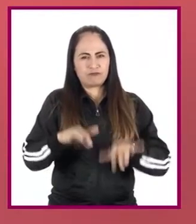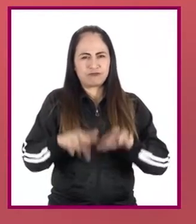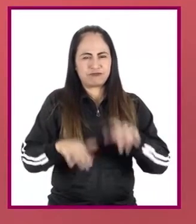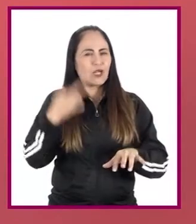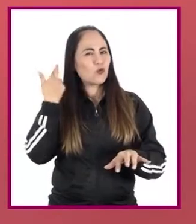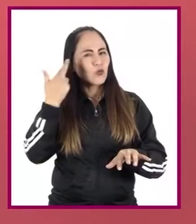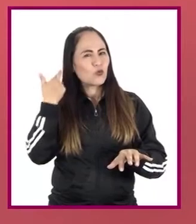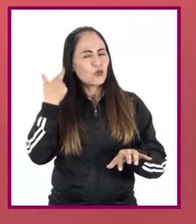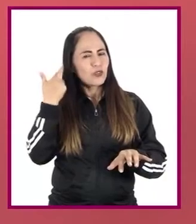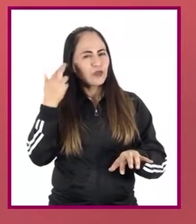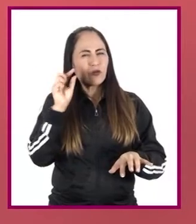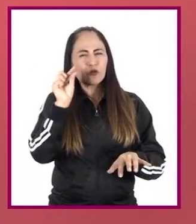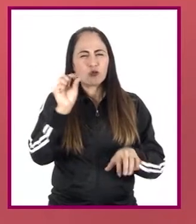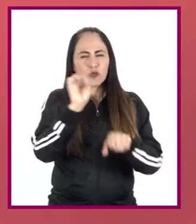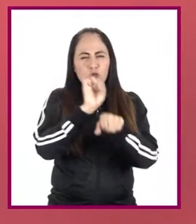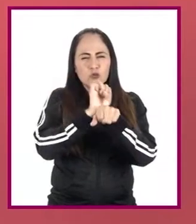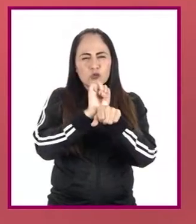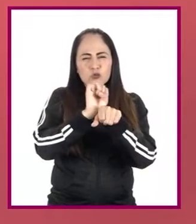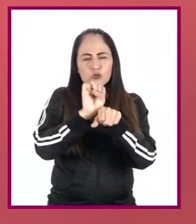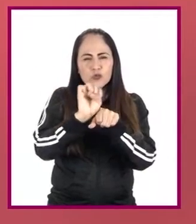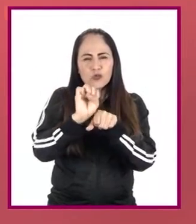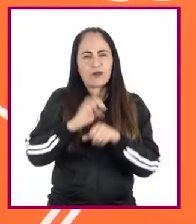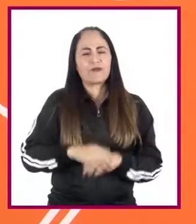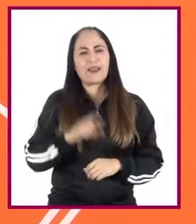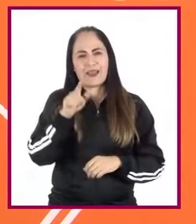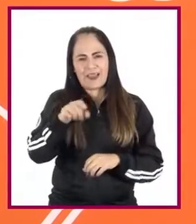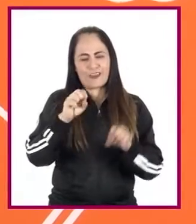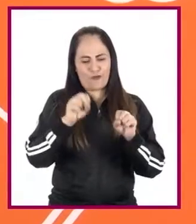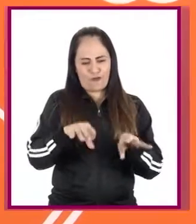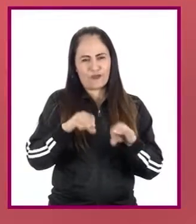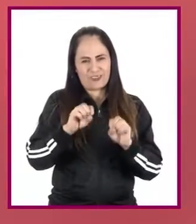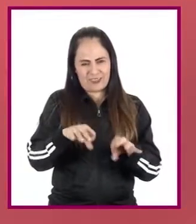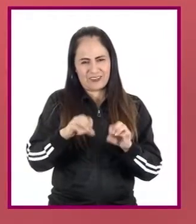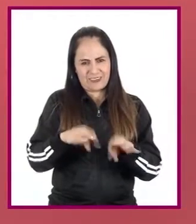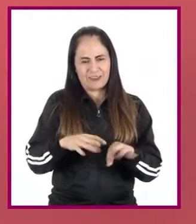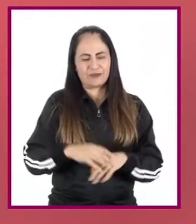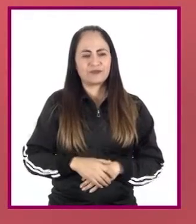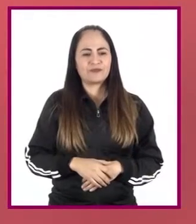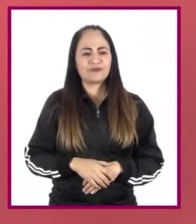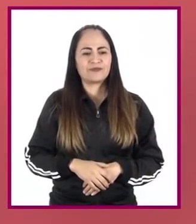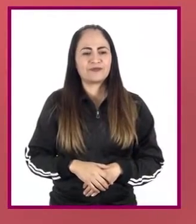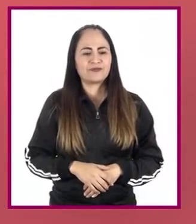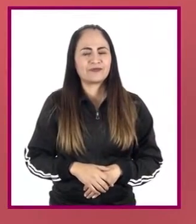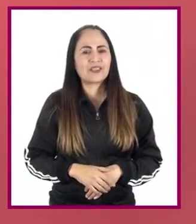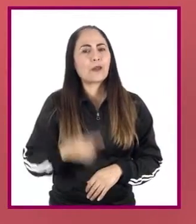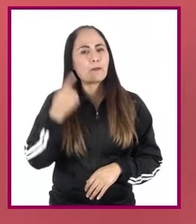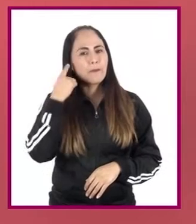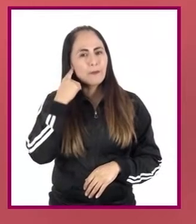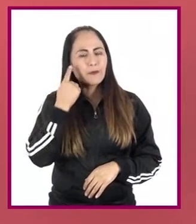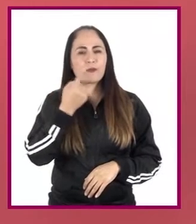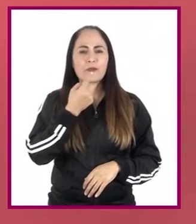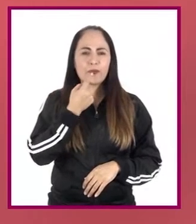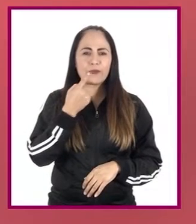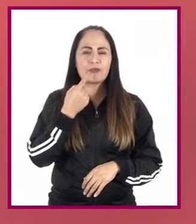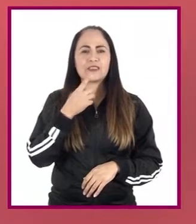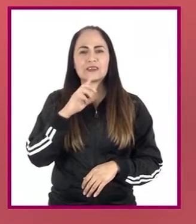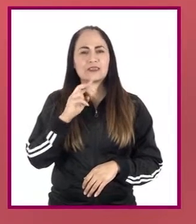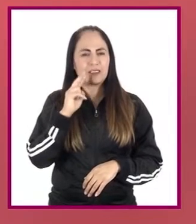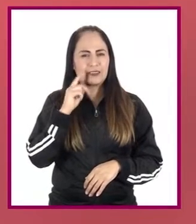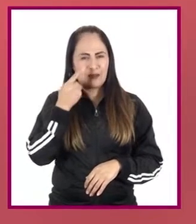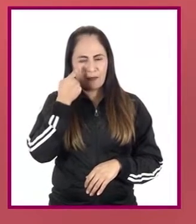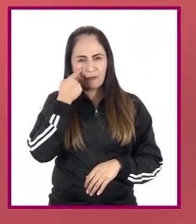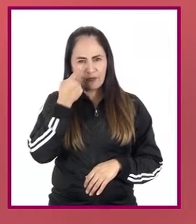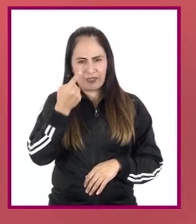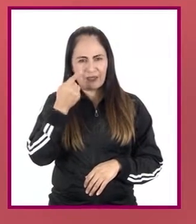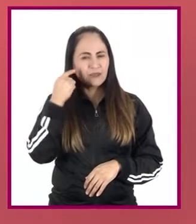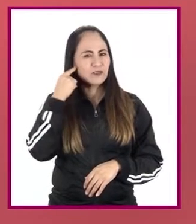percibían muy poco cuando estaban recreando el espacio de la oficina. Veamos y escuchemos el siguiente ejemplo de una campaña